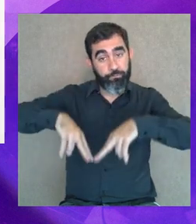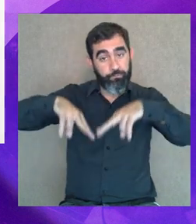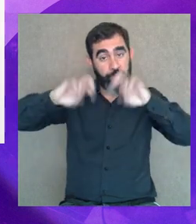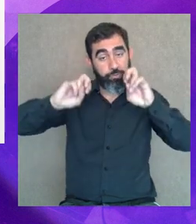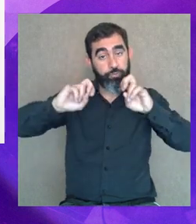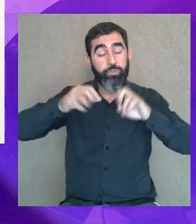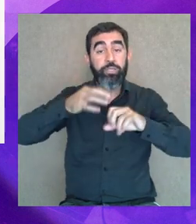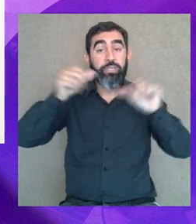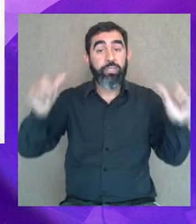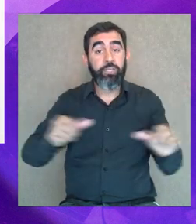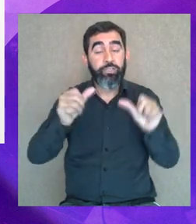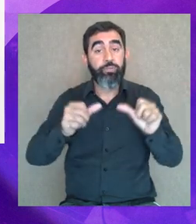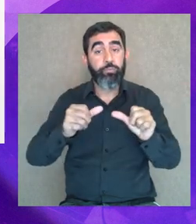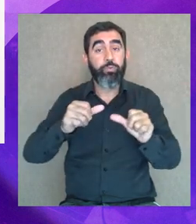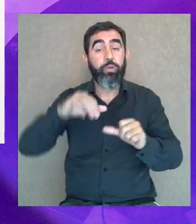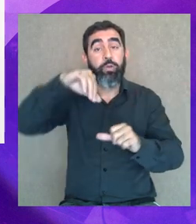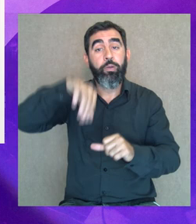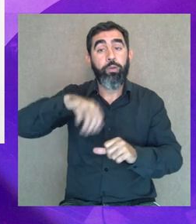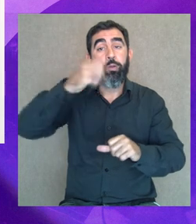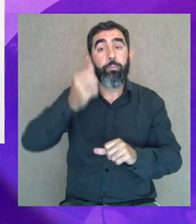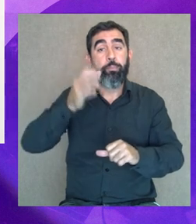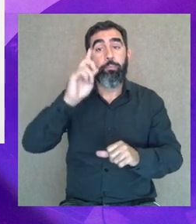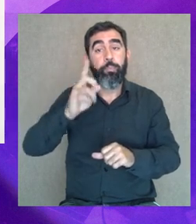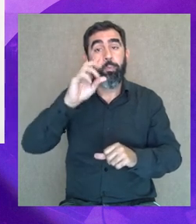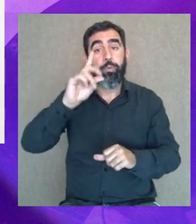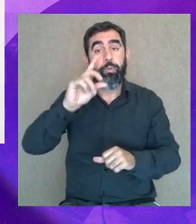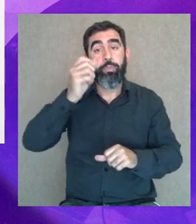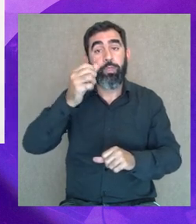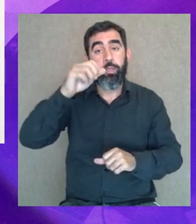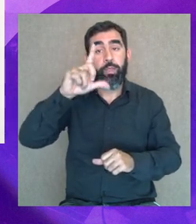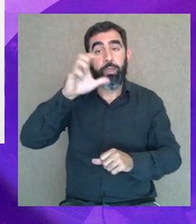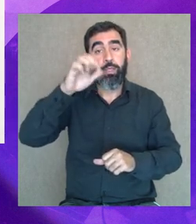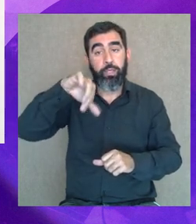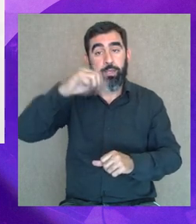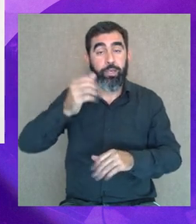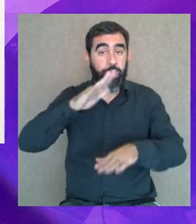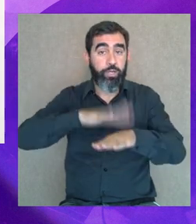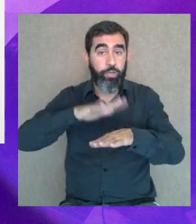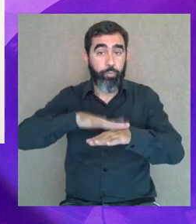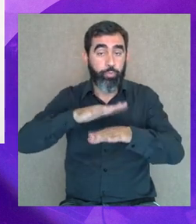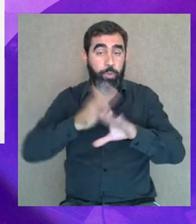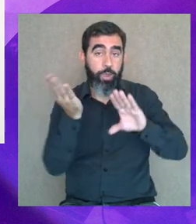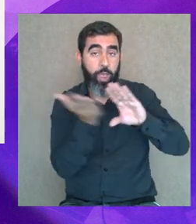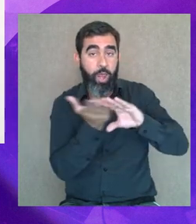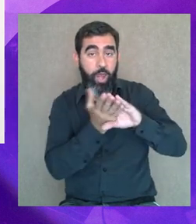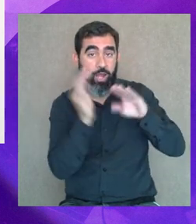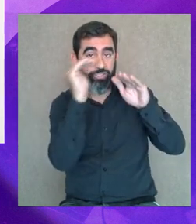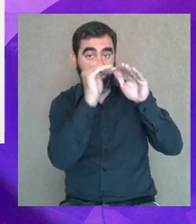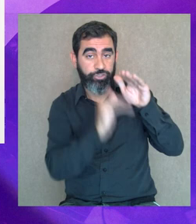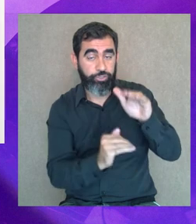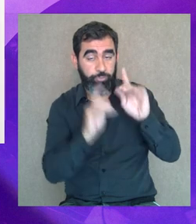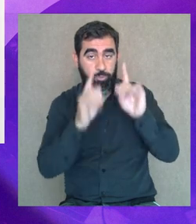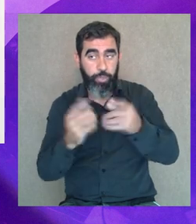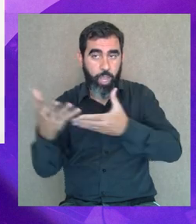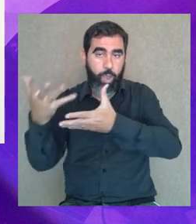y la curaduría en realidad fuerza por magdalena tendones que la directora del archivo nacional de la imagen y la palabra y que le miramos